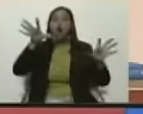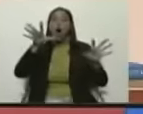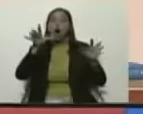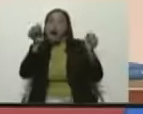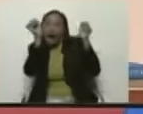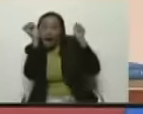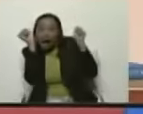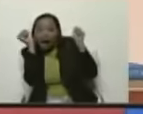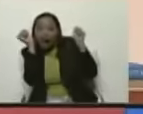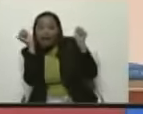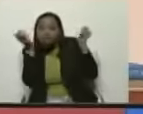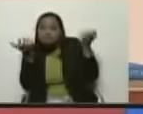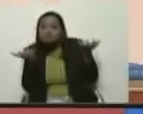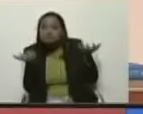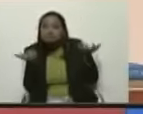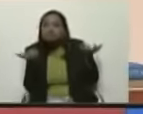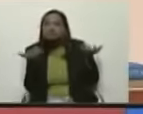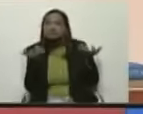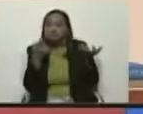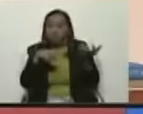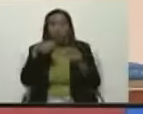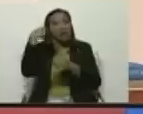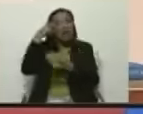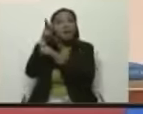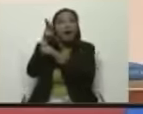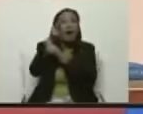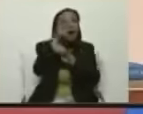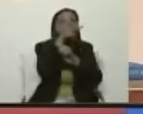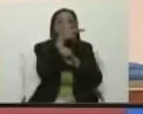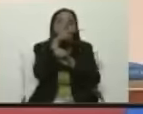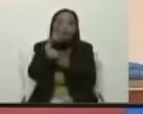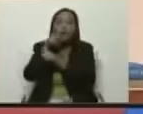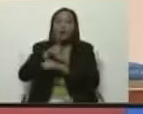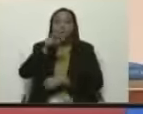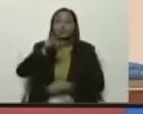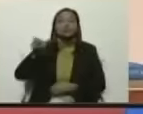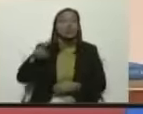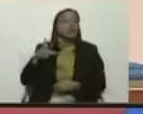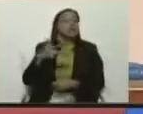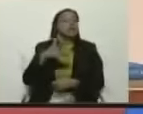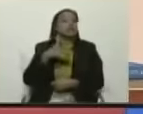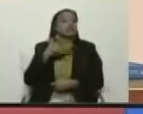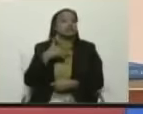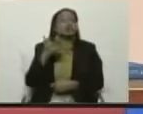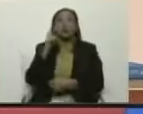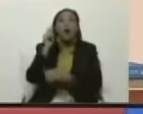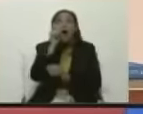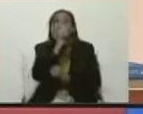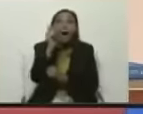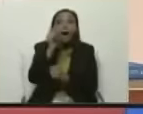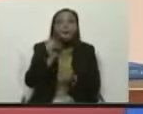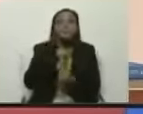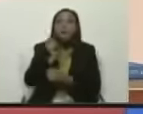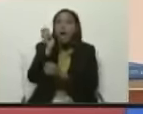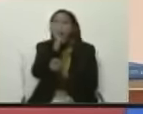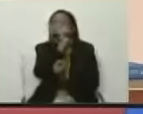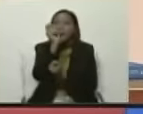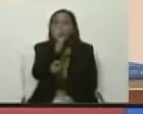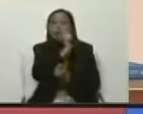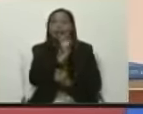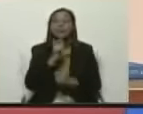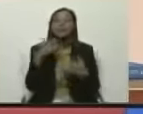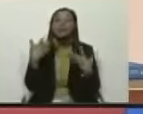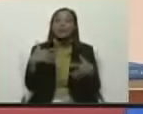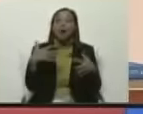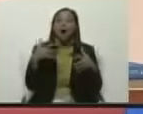porque quedó grabado, pues, la gente sintió y grabaron el dron, se vio la explosión al frente,